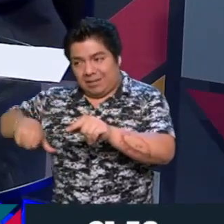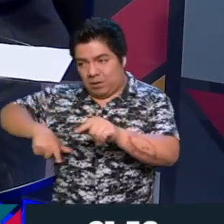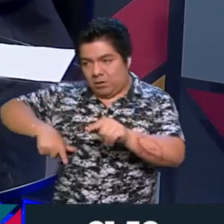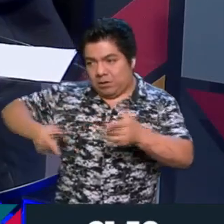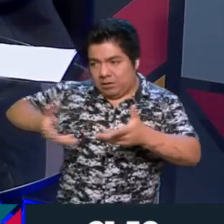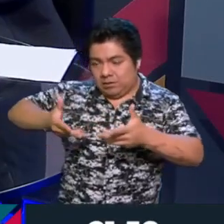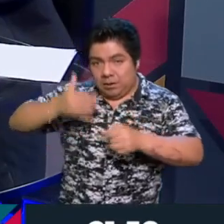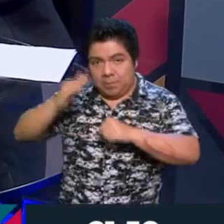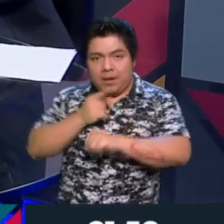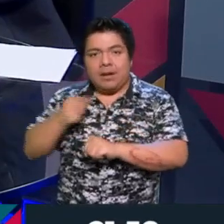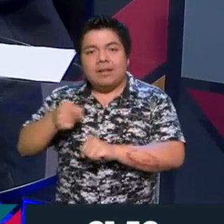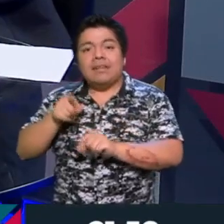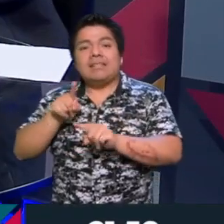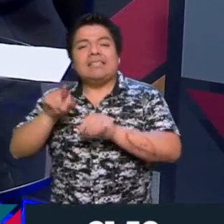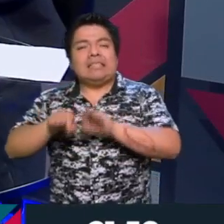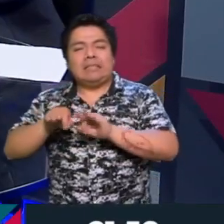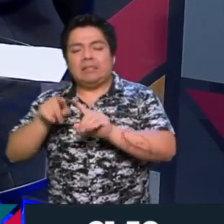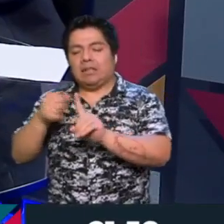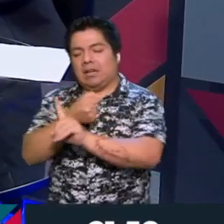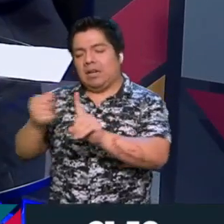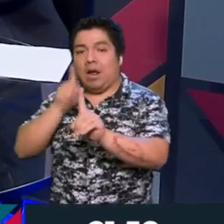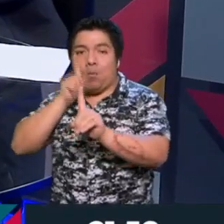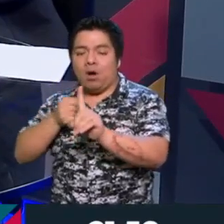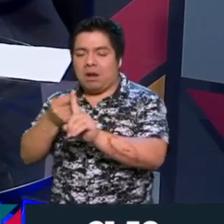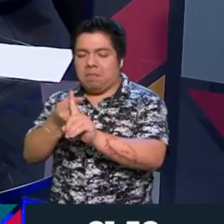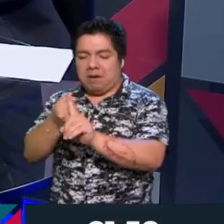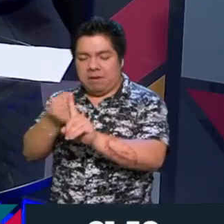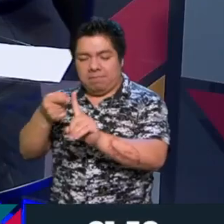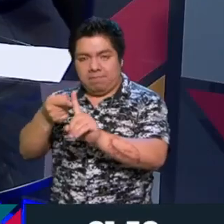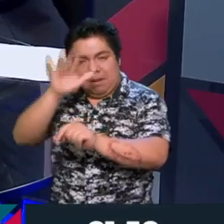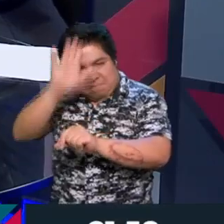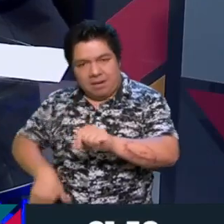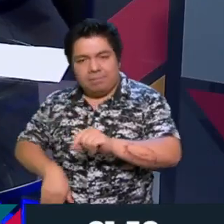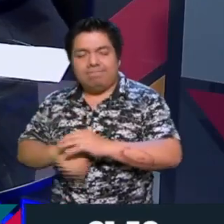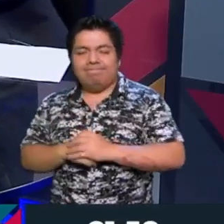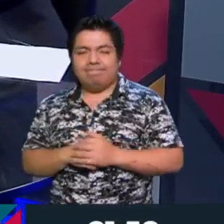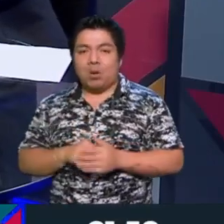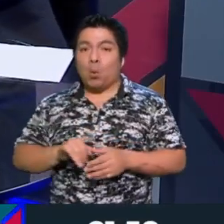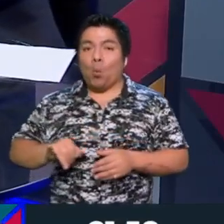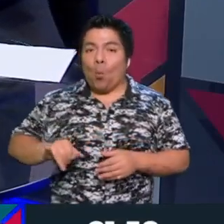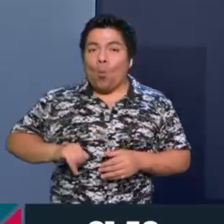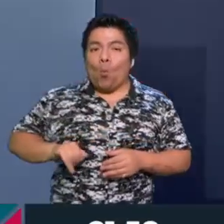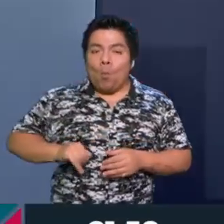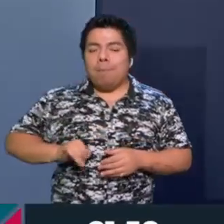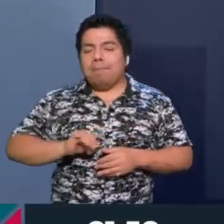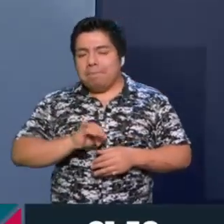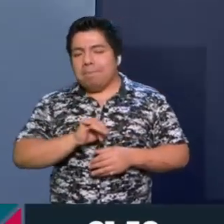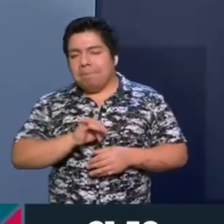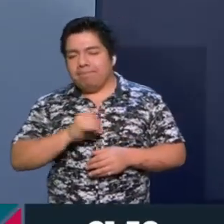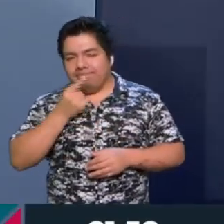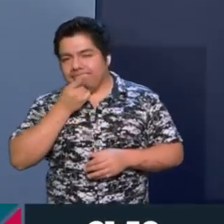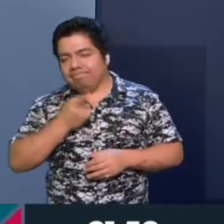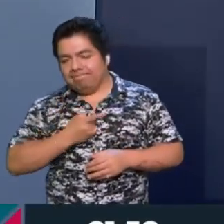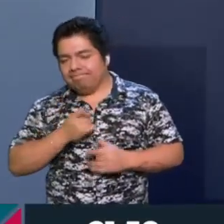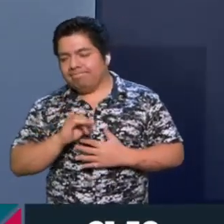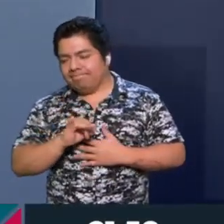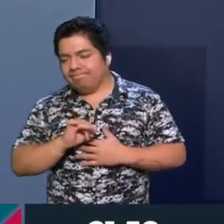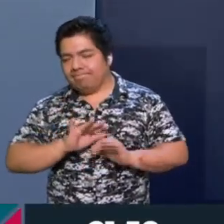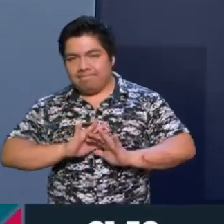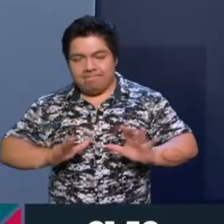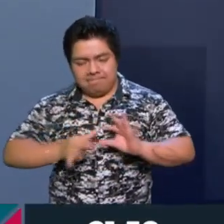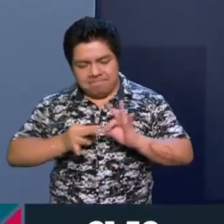gobierno para erradicar la violencia en contra de las mujeres. Pues muy interesante sobre todo, y ya como bien comentas, pues